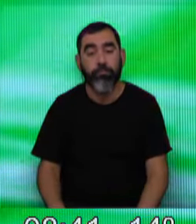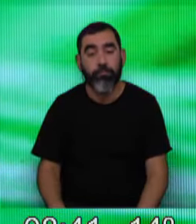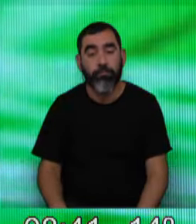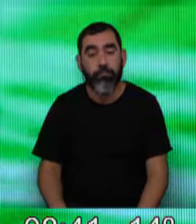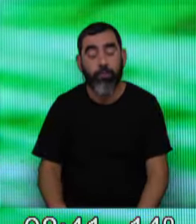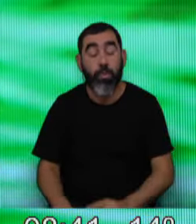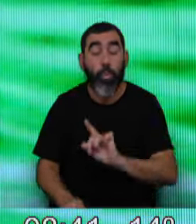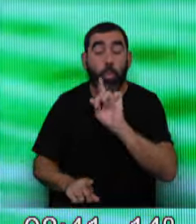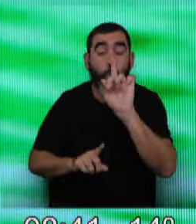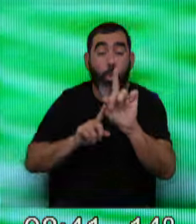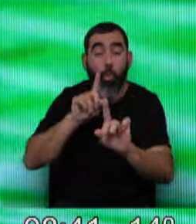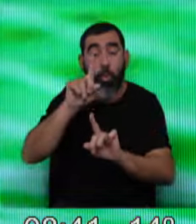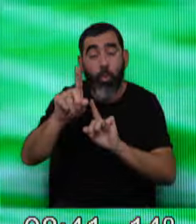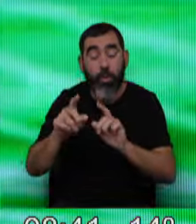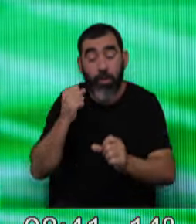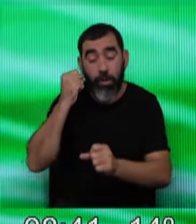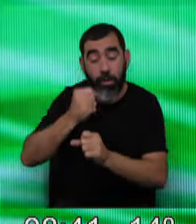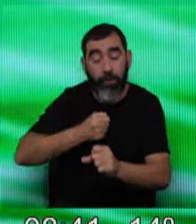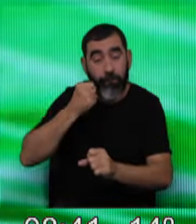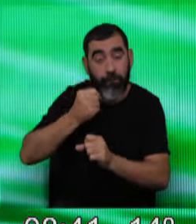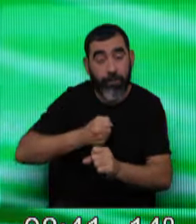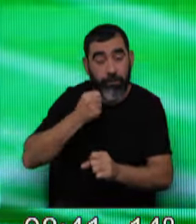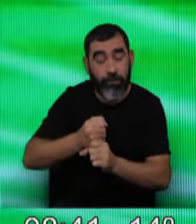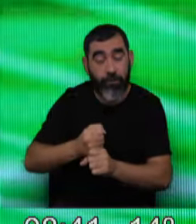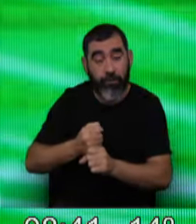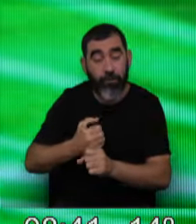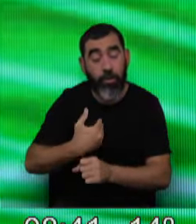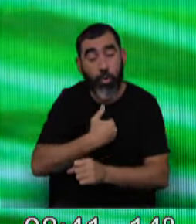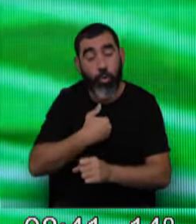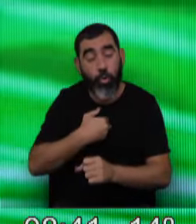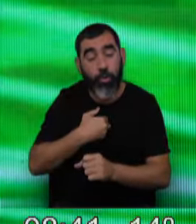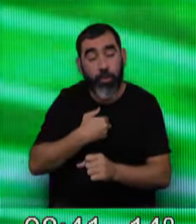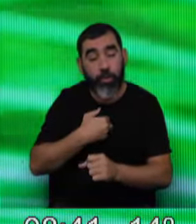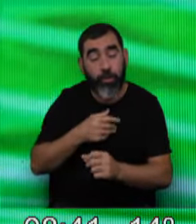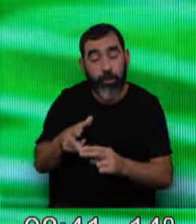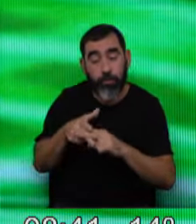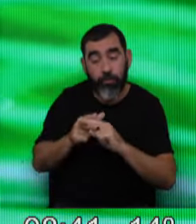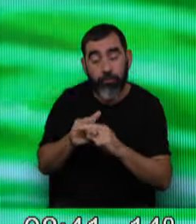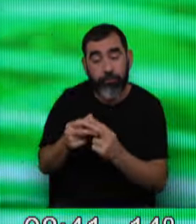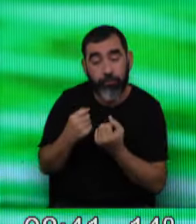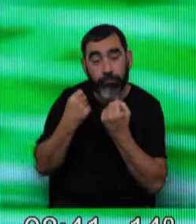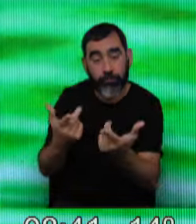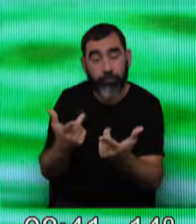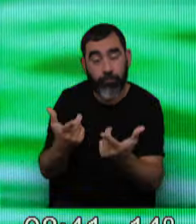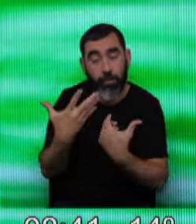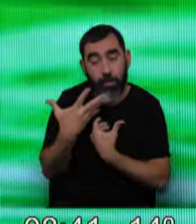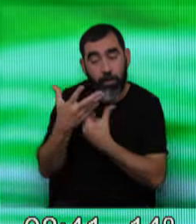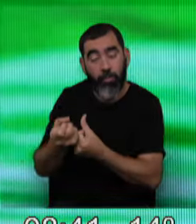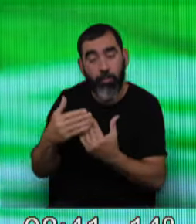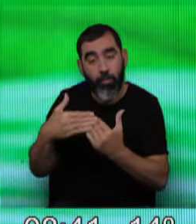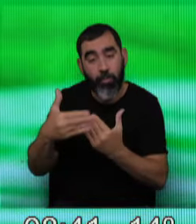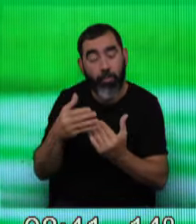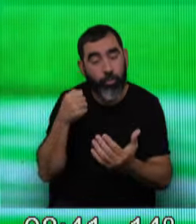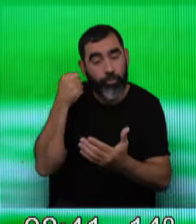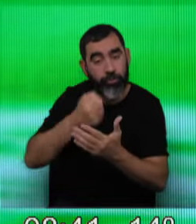como universidad venimos como trabajando es en el rol de la construcción de herramientas para apoyar a los vecinos en sus